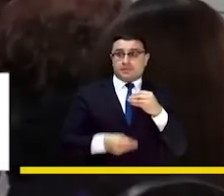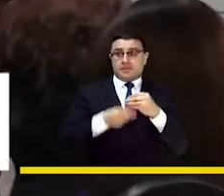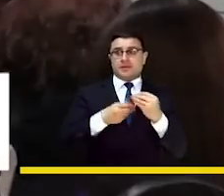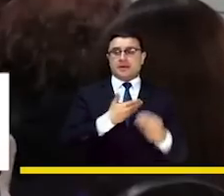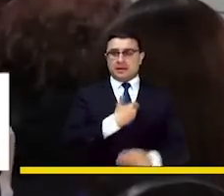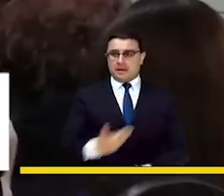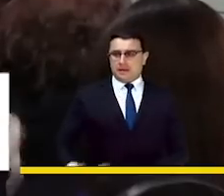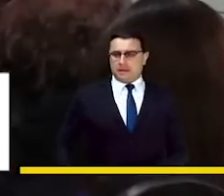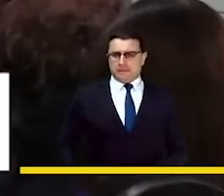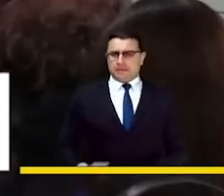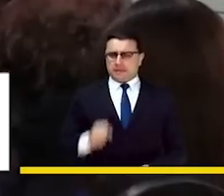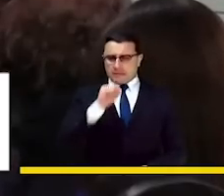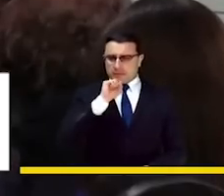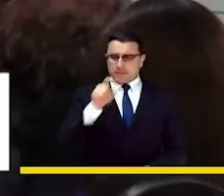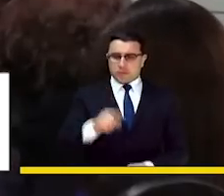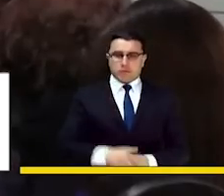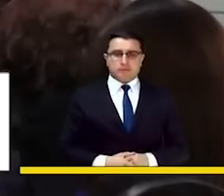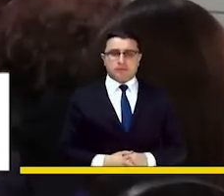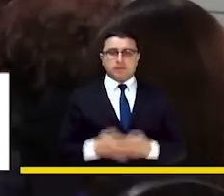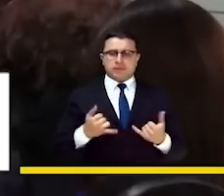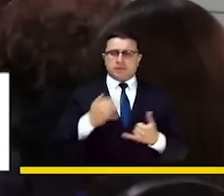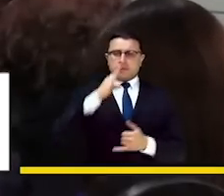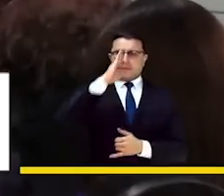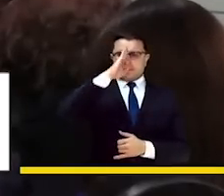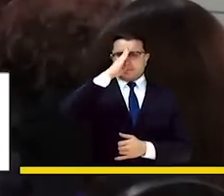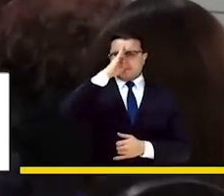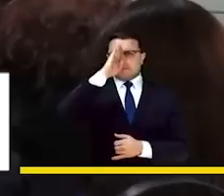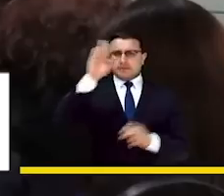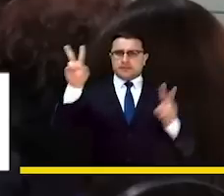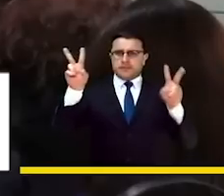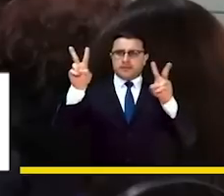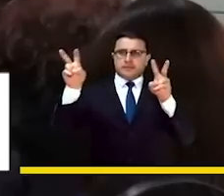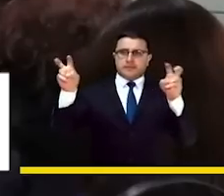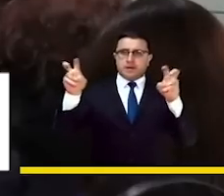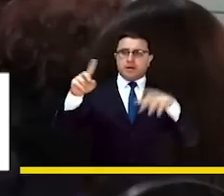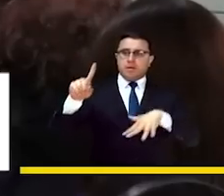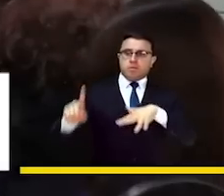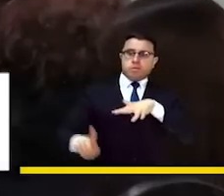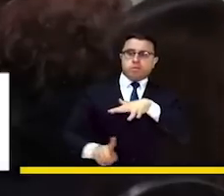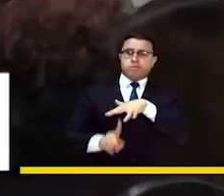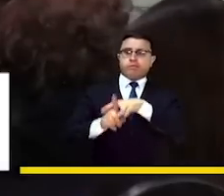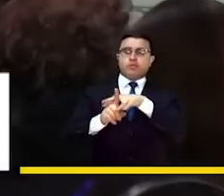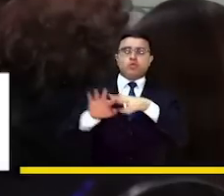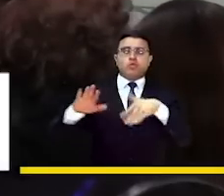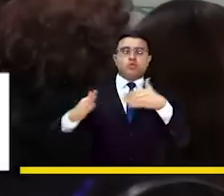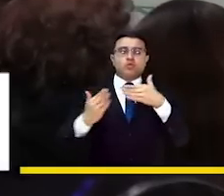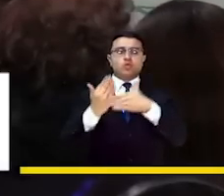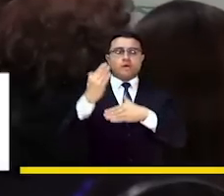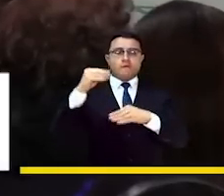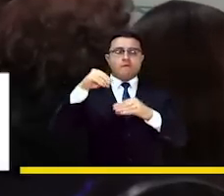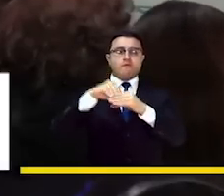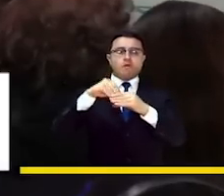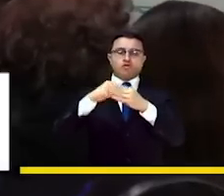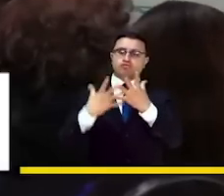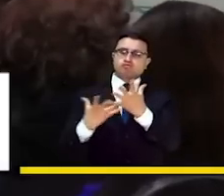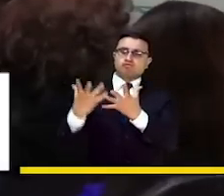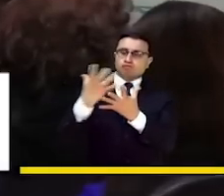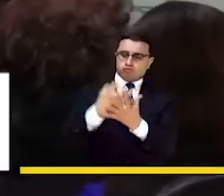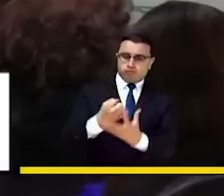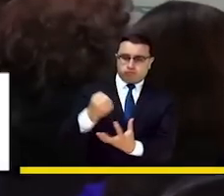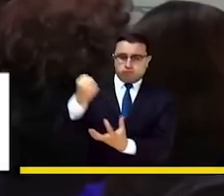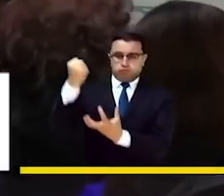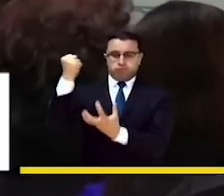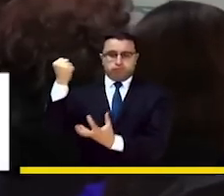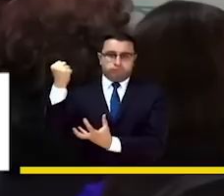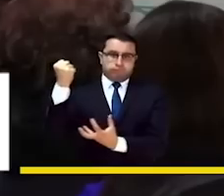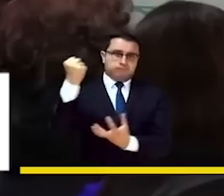presidente, se está especulando mucho en relación con la creación de un fondo multilateral para la